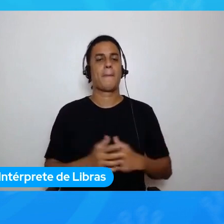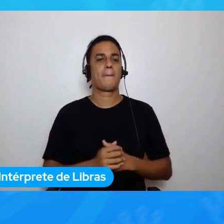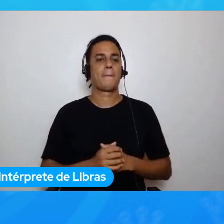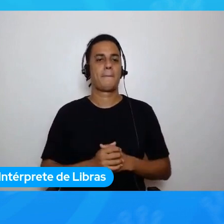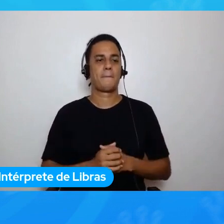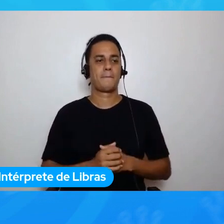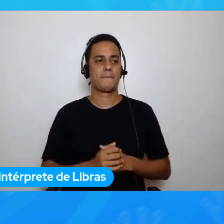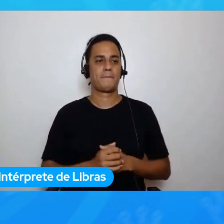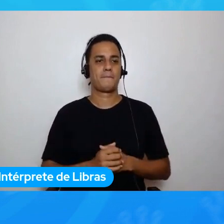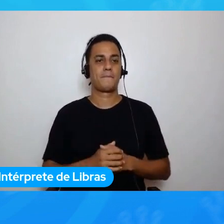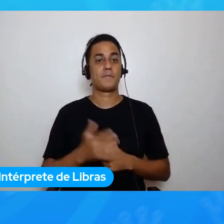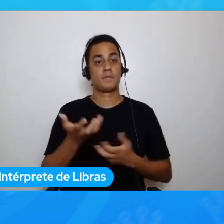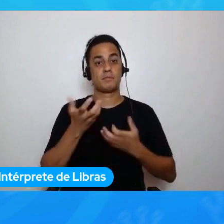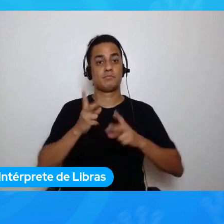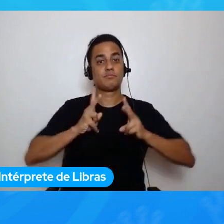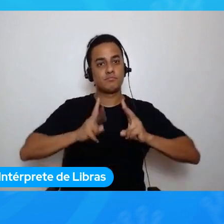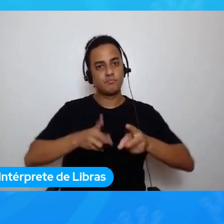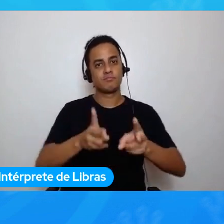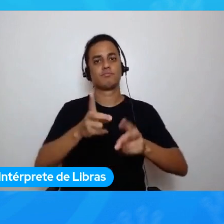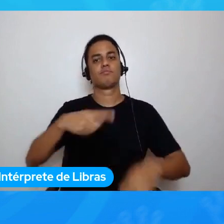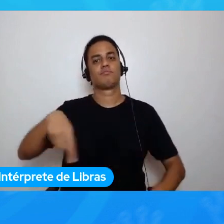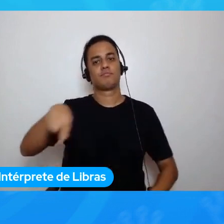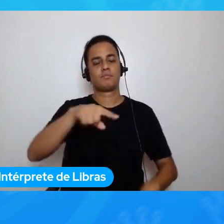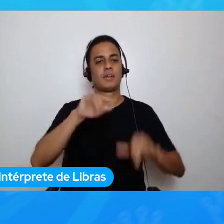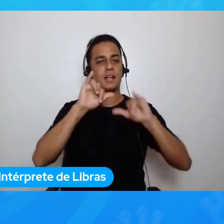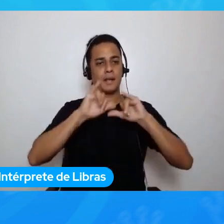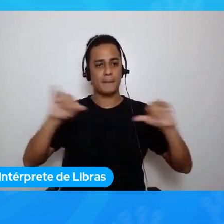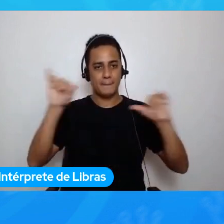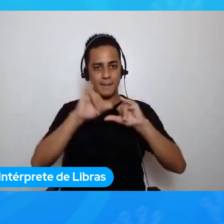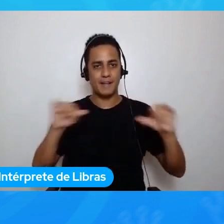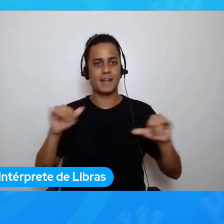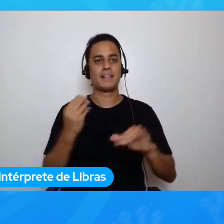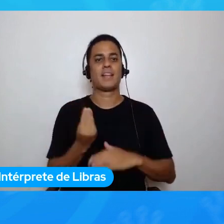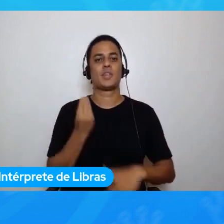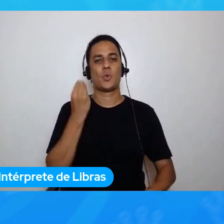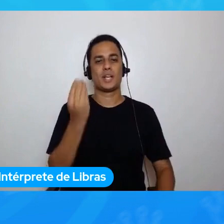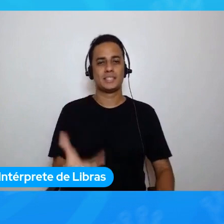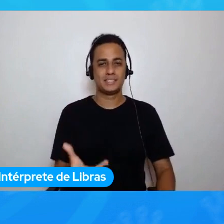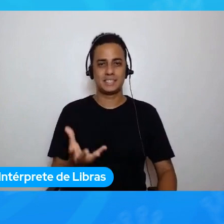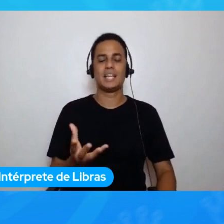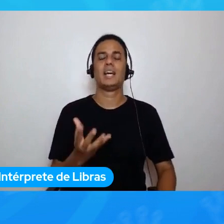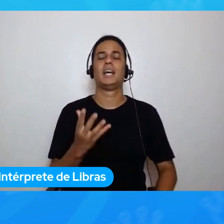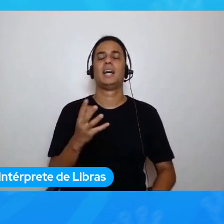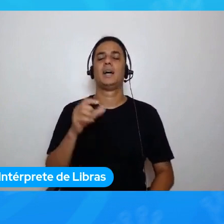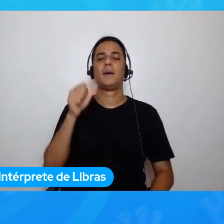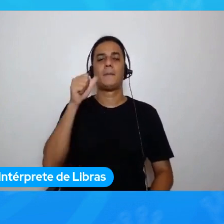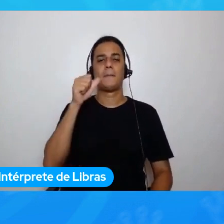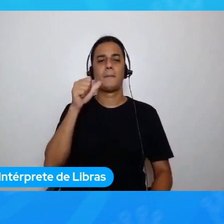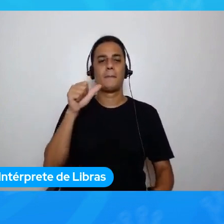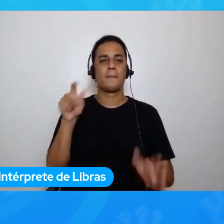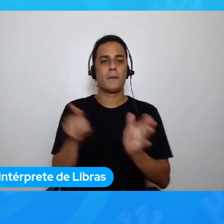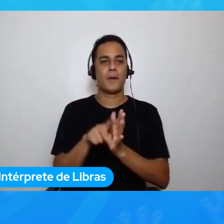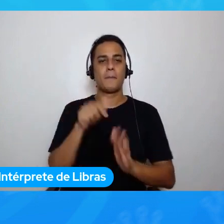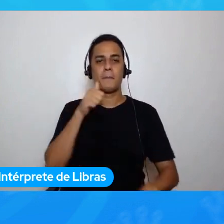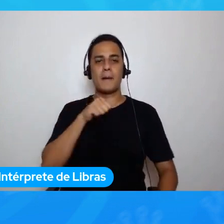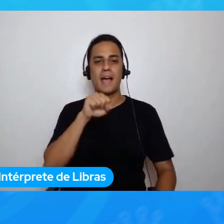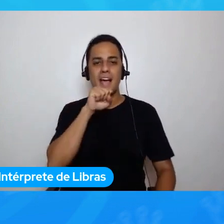que puedan seguir contribuyendo en la campaña de donaciones para la ONG Maes da